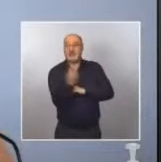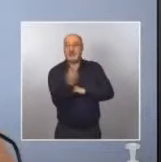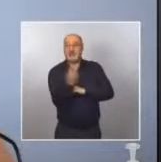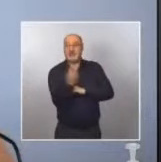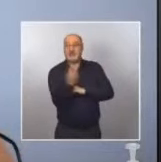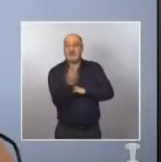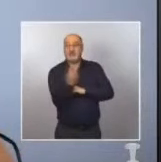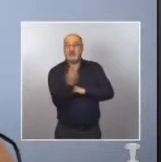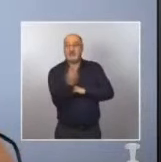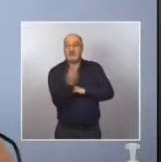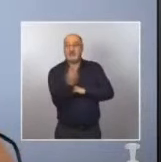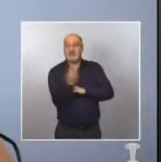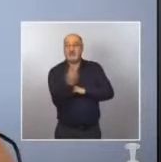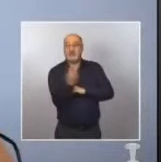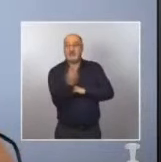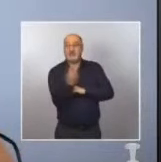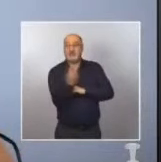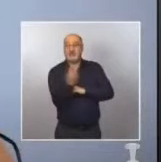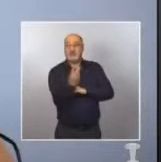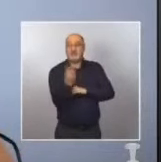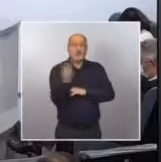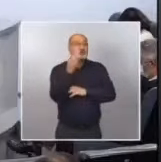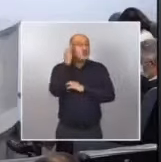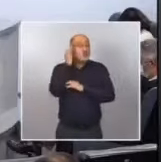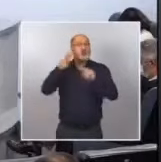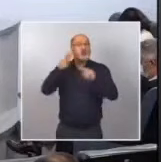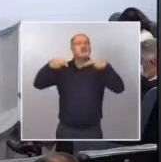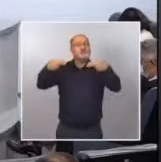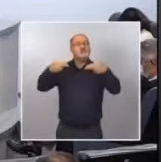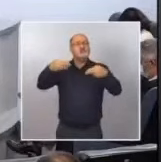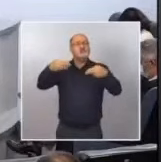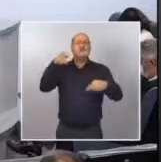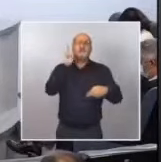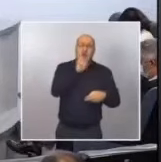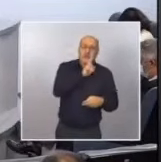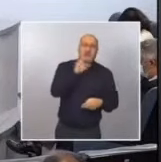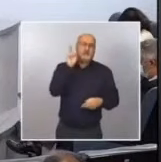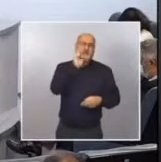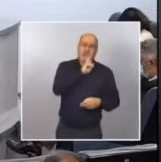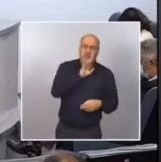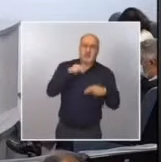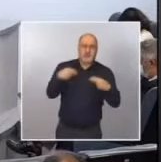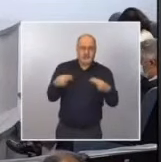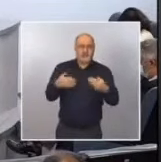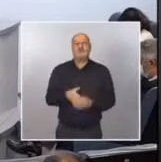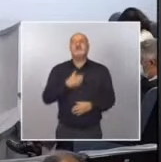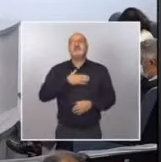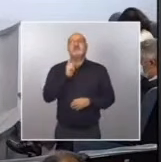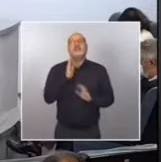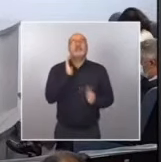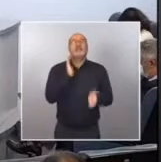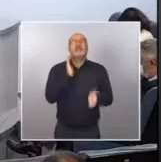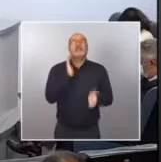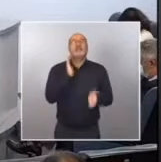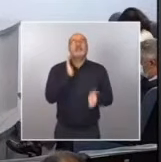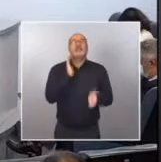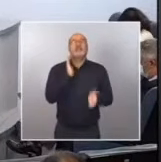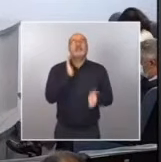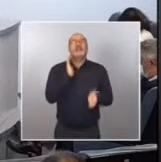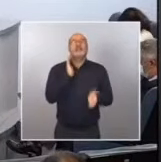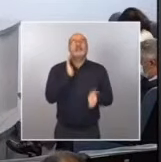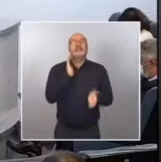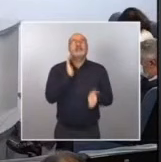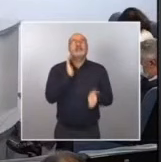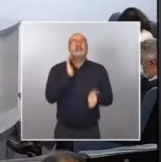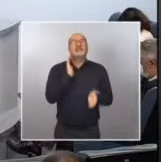narices puede estar en contra de esto una vez más la prohibición de las terapias de conversión saben que desgraciadamente se sigue que